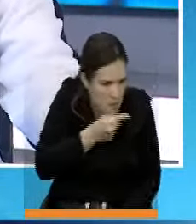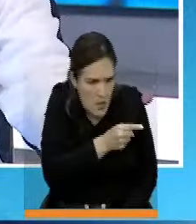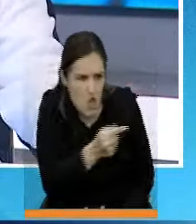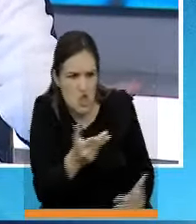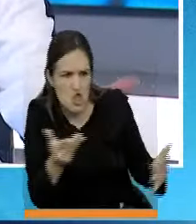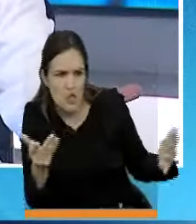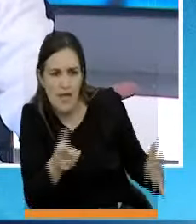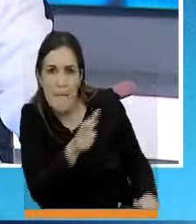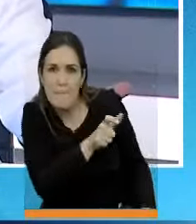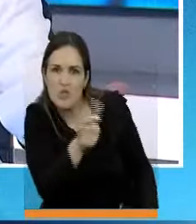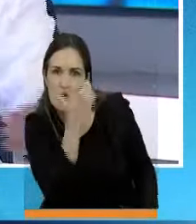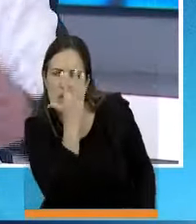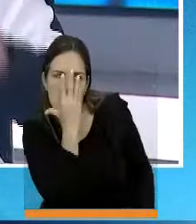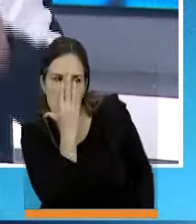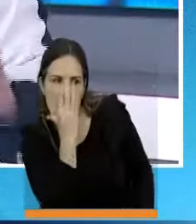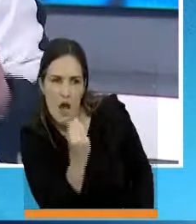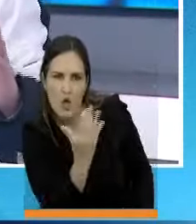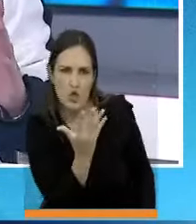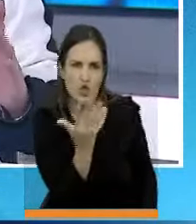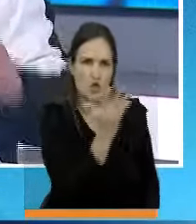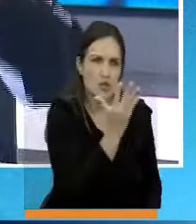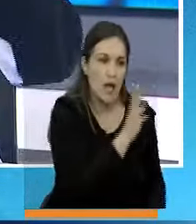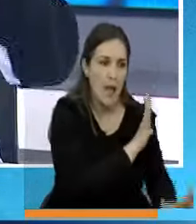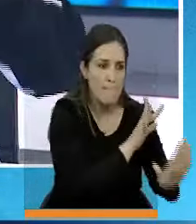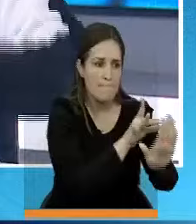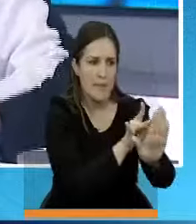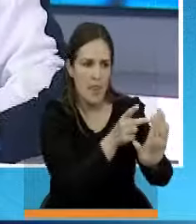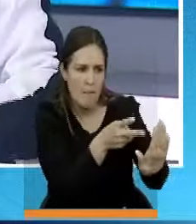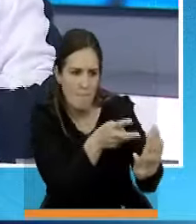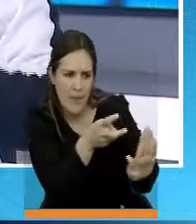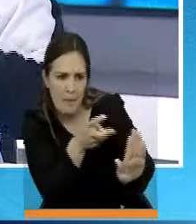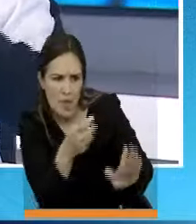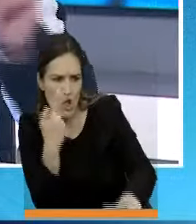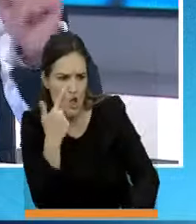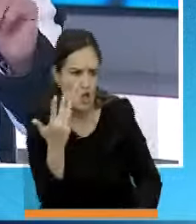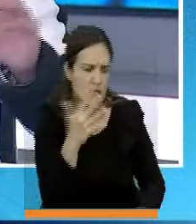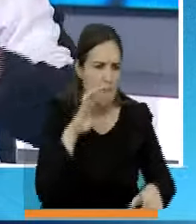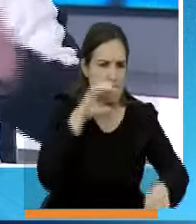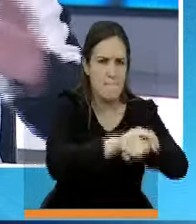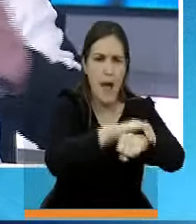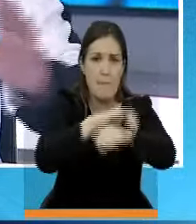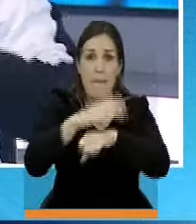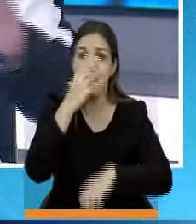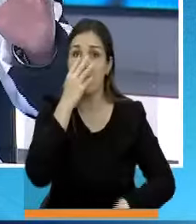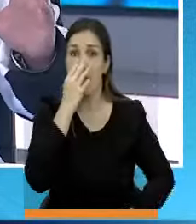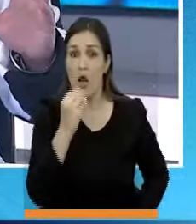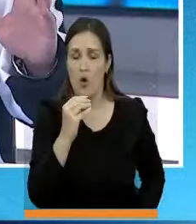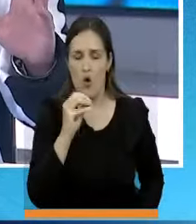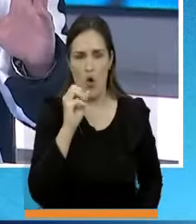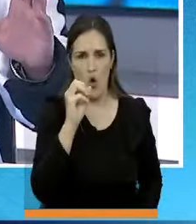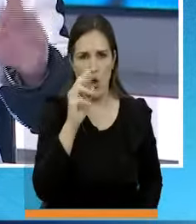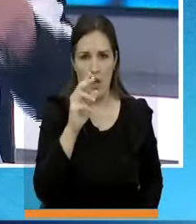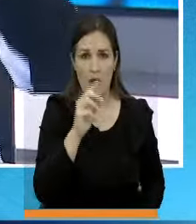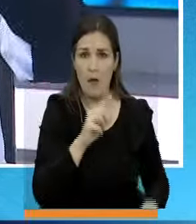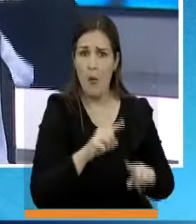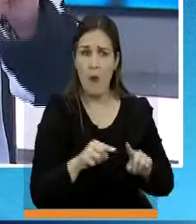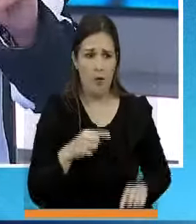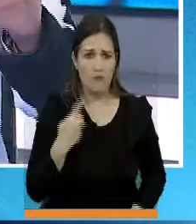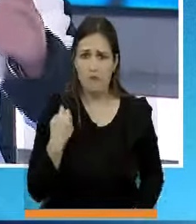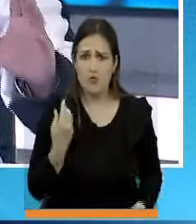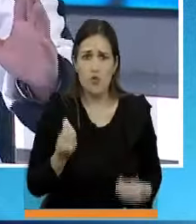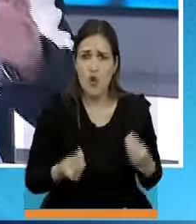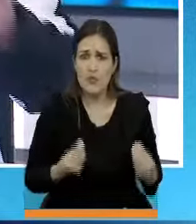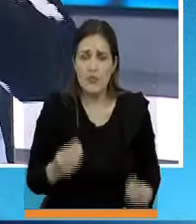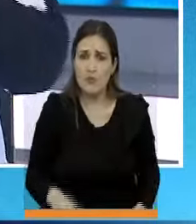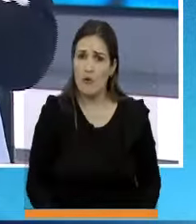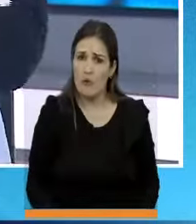ubicarlos y capturarlos. Podían haber hecho eso, ¿por qué no lo hicieron? Esos 11 millones de dólares nunca ingresaron. Entonces, por un